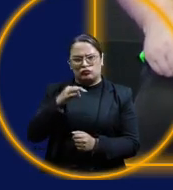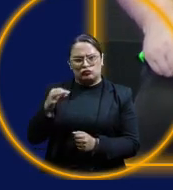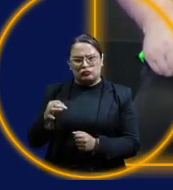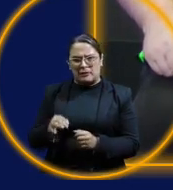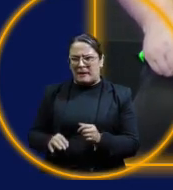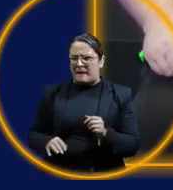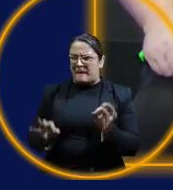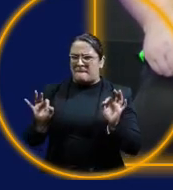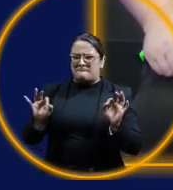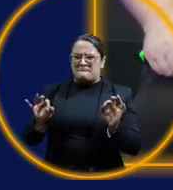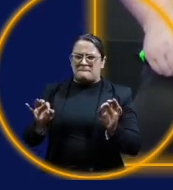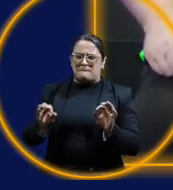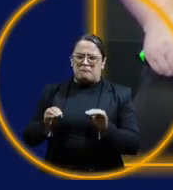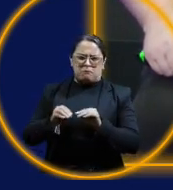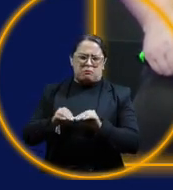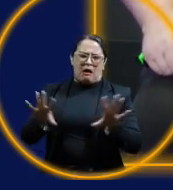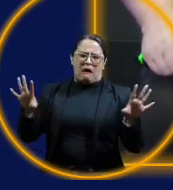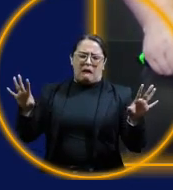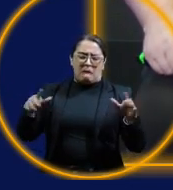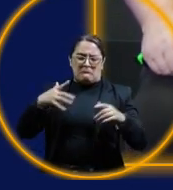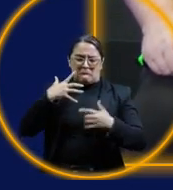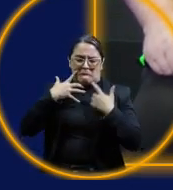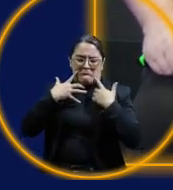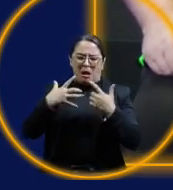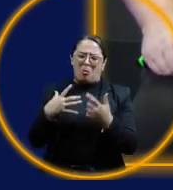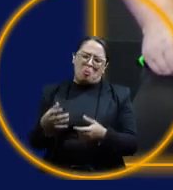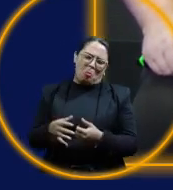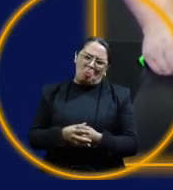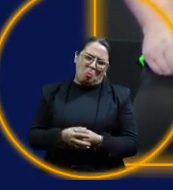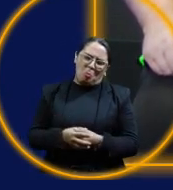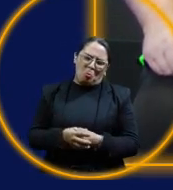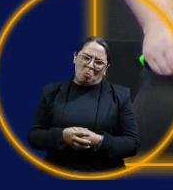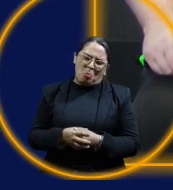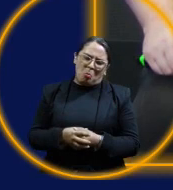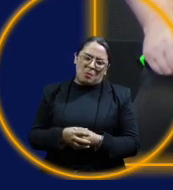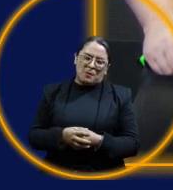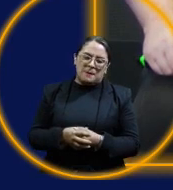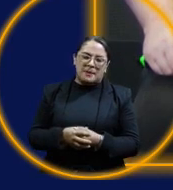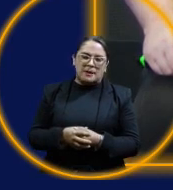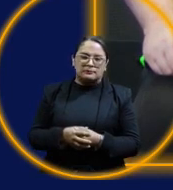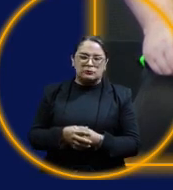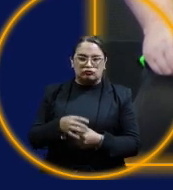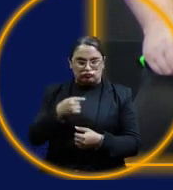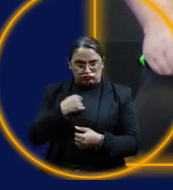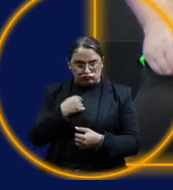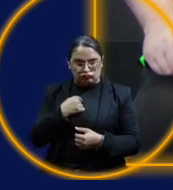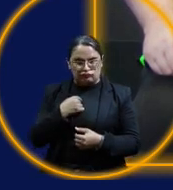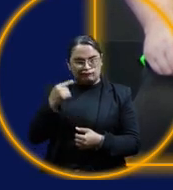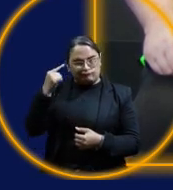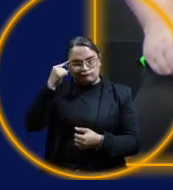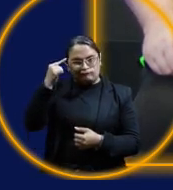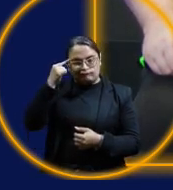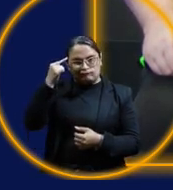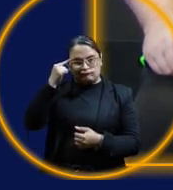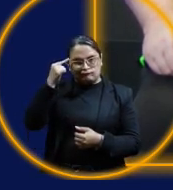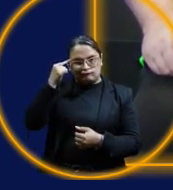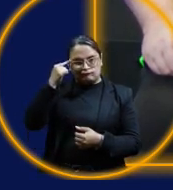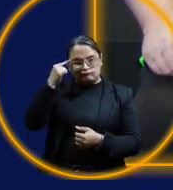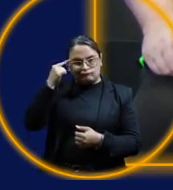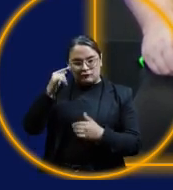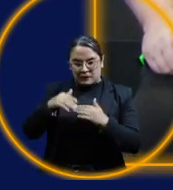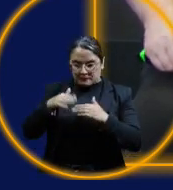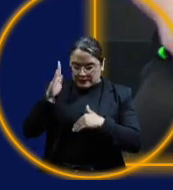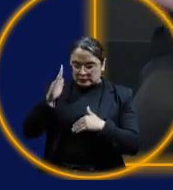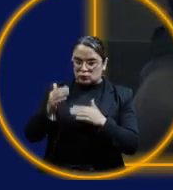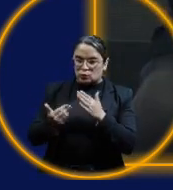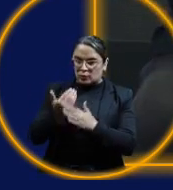comercial entonces por eso fue por lo que dije que nunca iba a estar más adelante